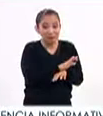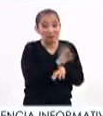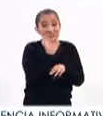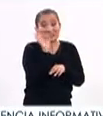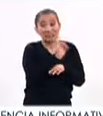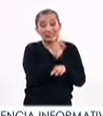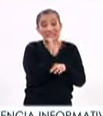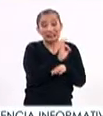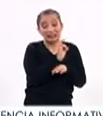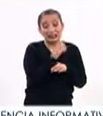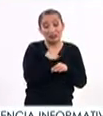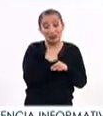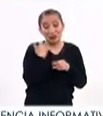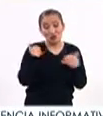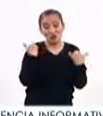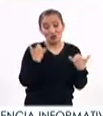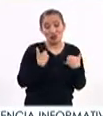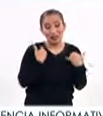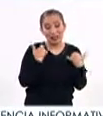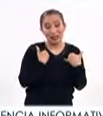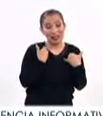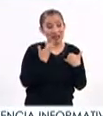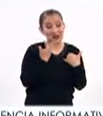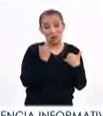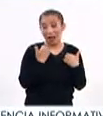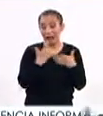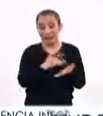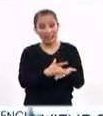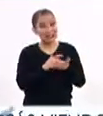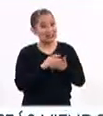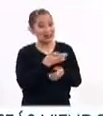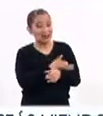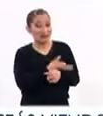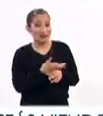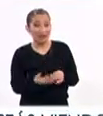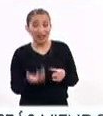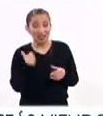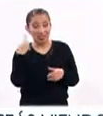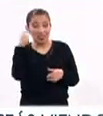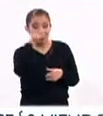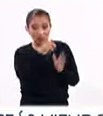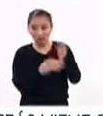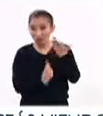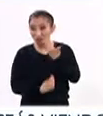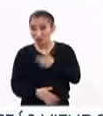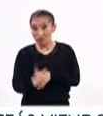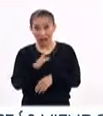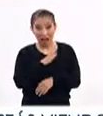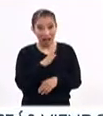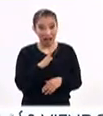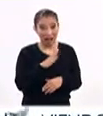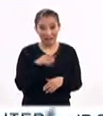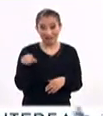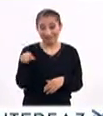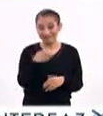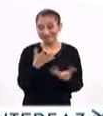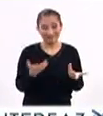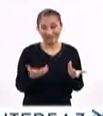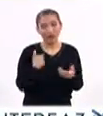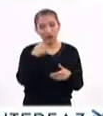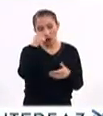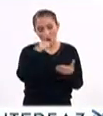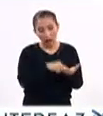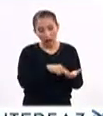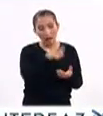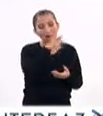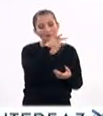Si un adolescente, si un joven no tiene el apoyo de su familia, difícilmente va a lograr todo eso. Y yo